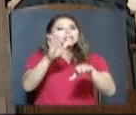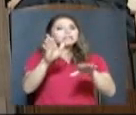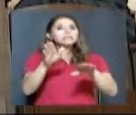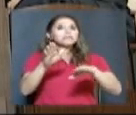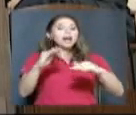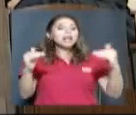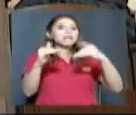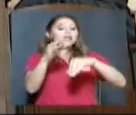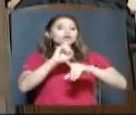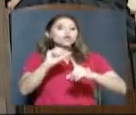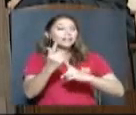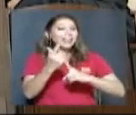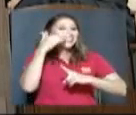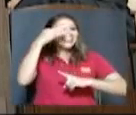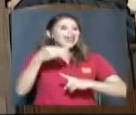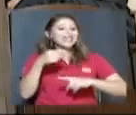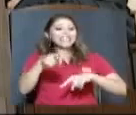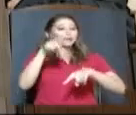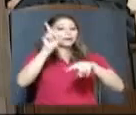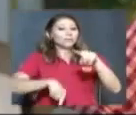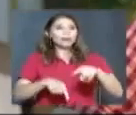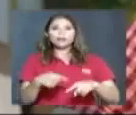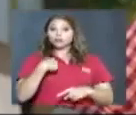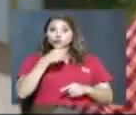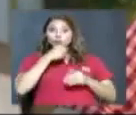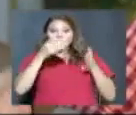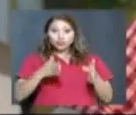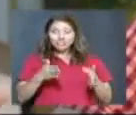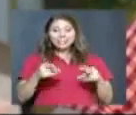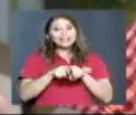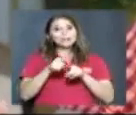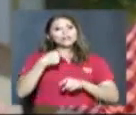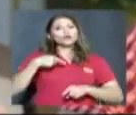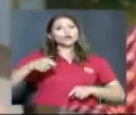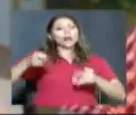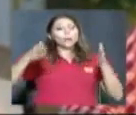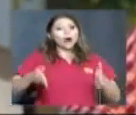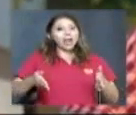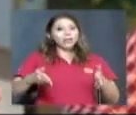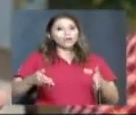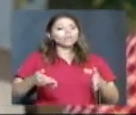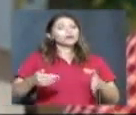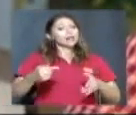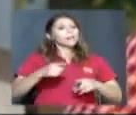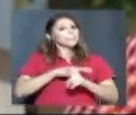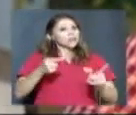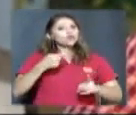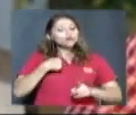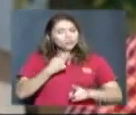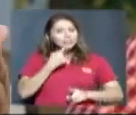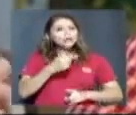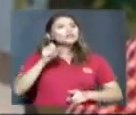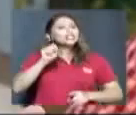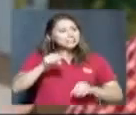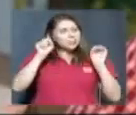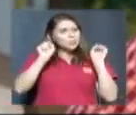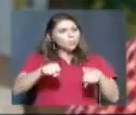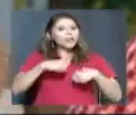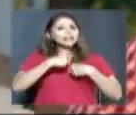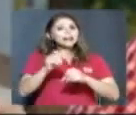soy periodista, soy abogado, toda mi vida le he dedicado más que todo al periodismo, y sí se puede hacer una televisión de bajo costo y que sea